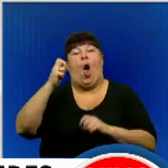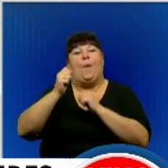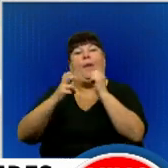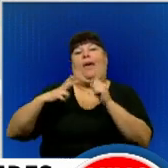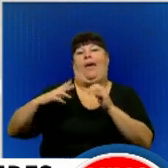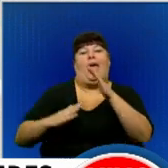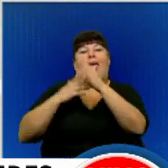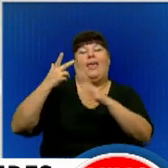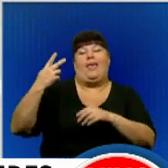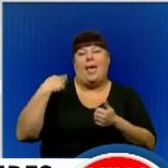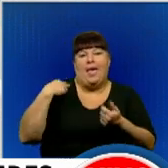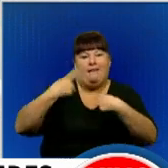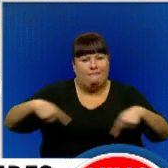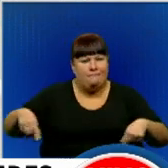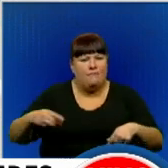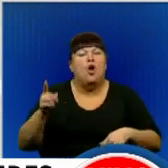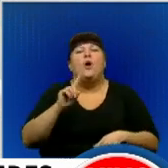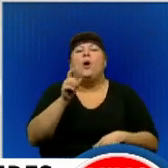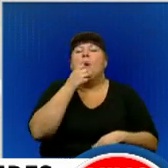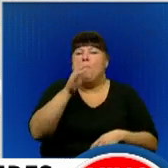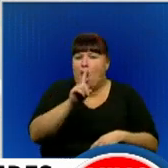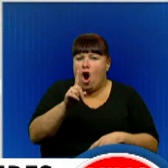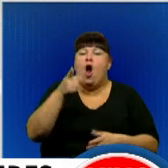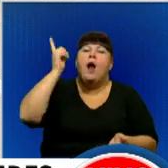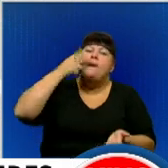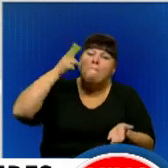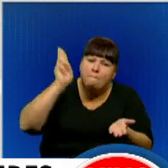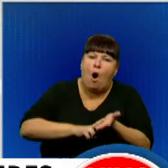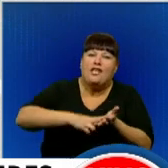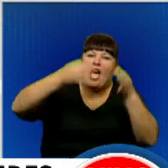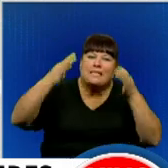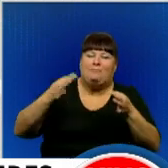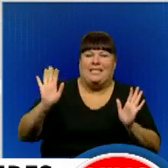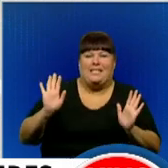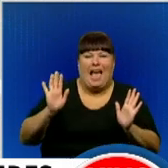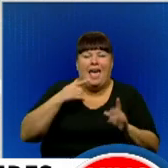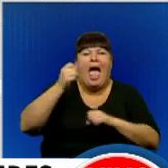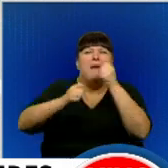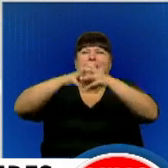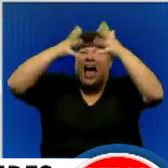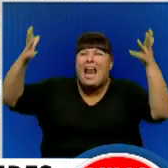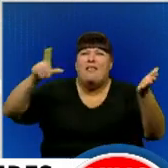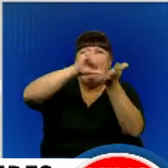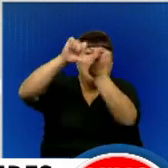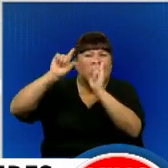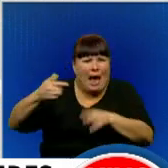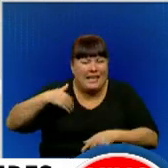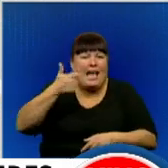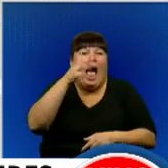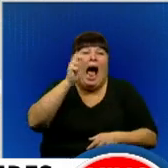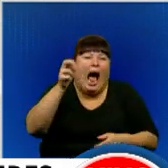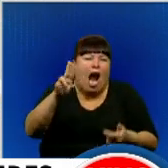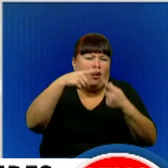patronales porque no se las nos impone un impuesto especial estamos hablando de multinacional inclusiva argentina de arcore